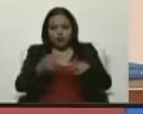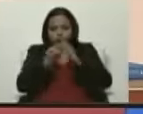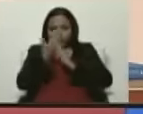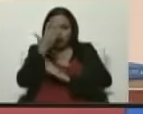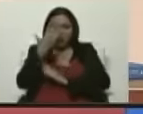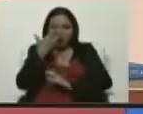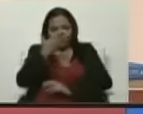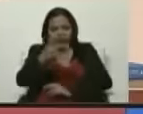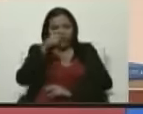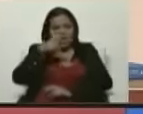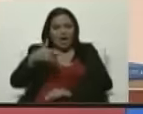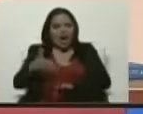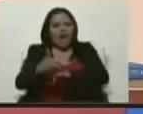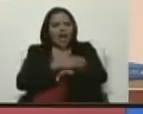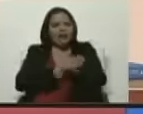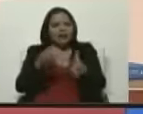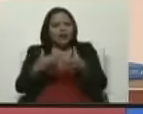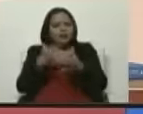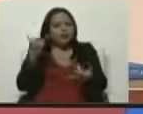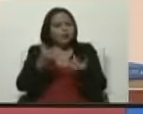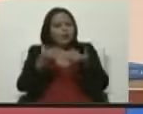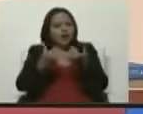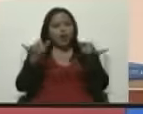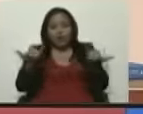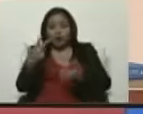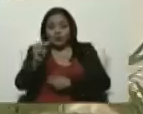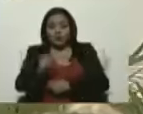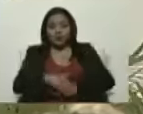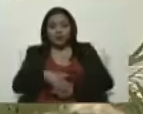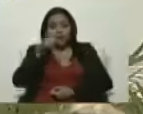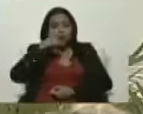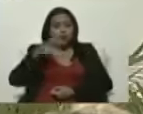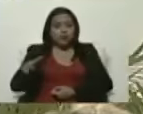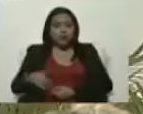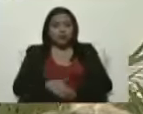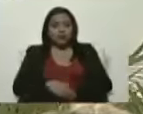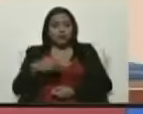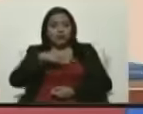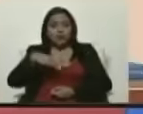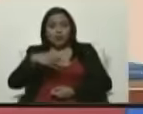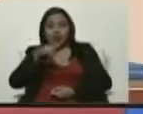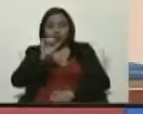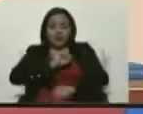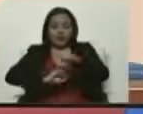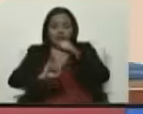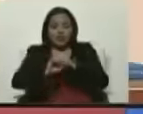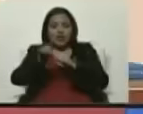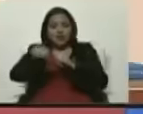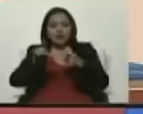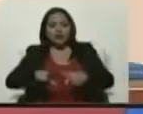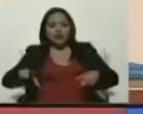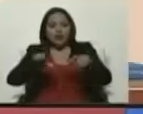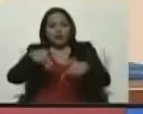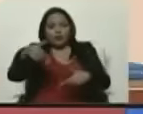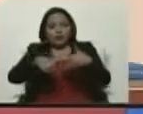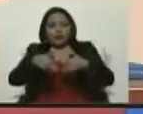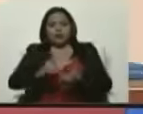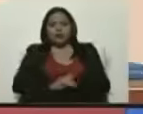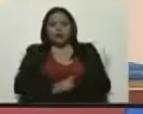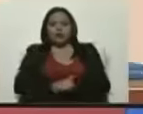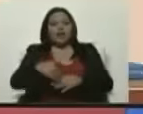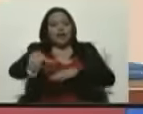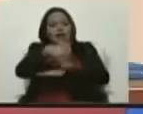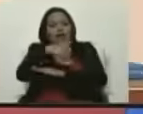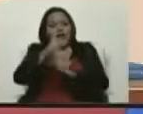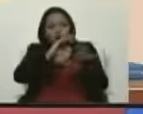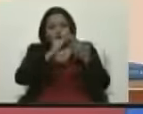Antes era el Palacio de los Apellidos, ya no, ya es el Palacio del Pueblo. Lo vamos a proteger. Protegeremos los centros de votación, protegemos las calles,